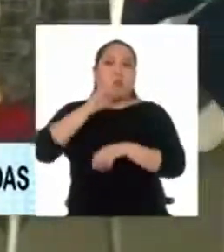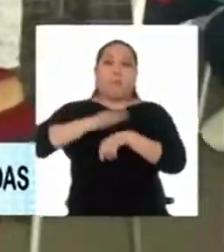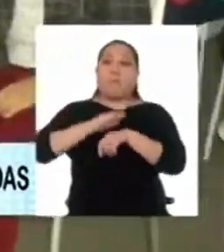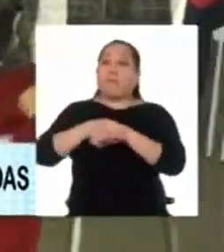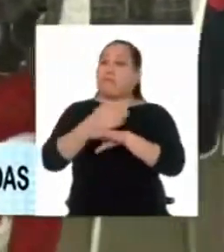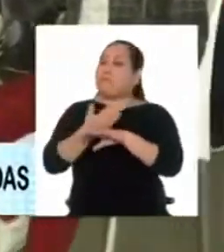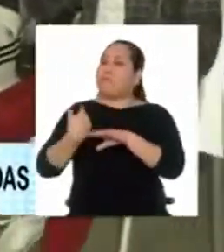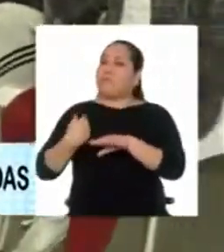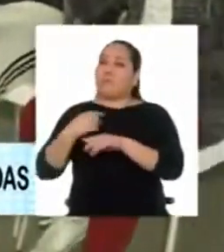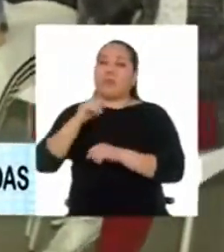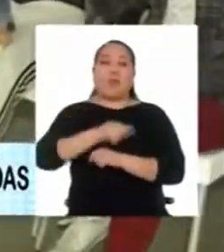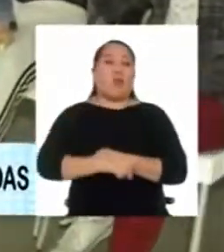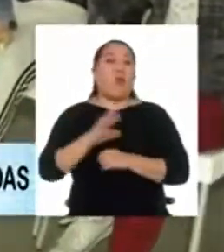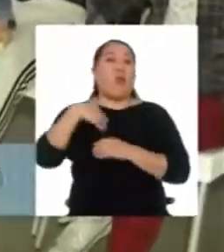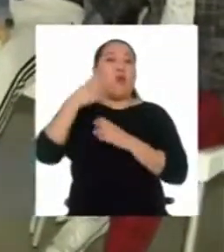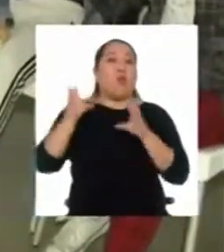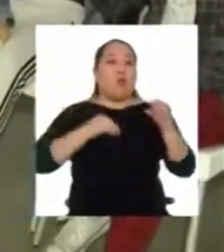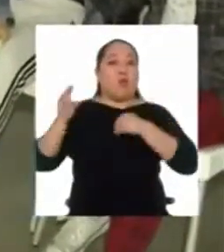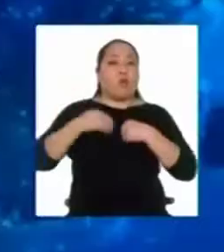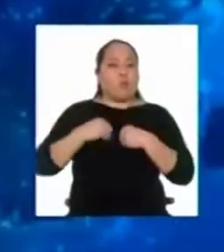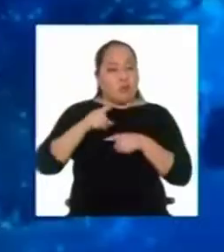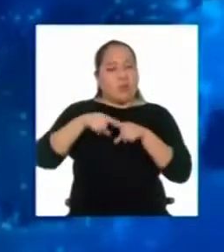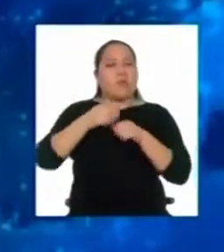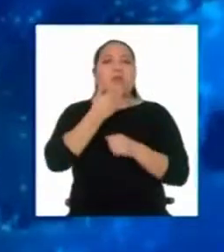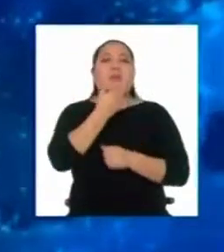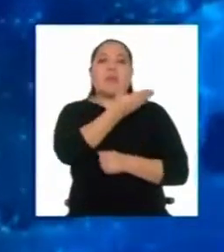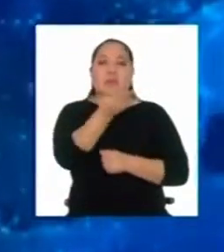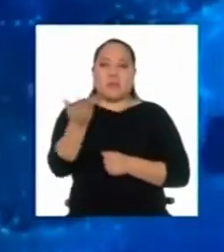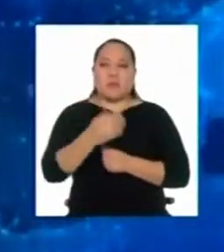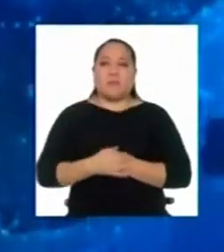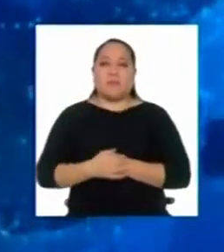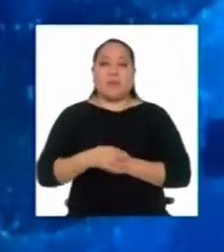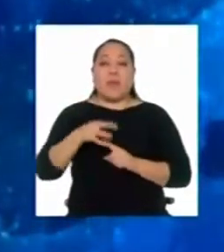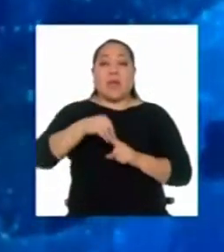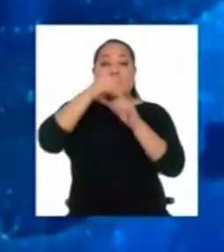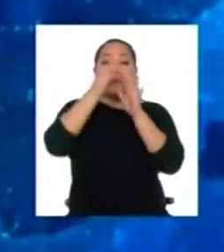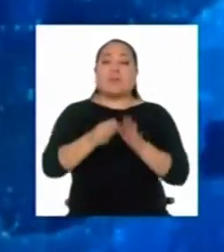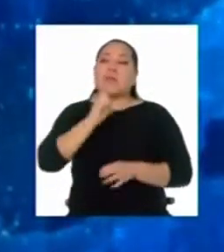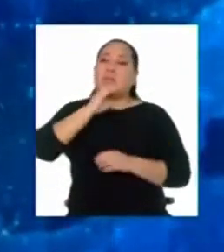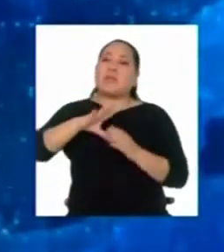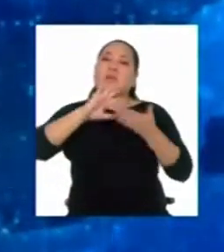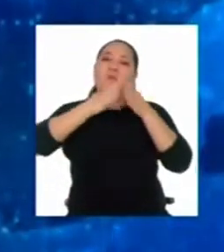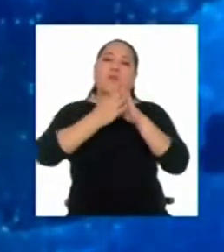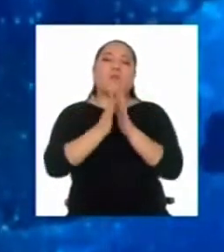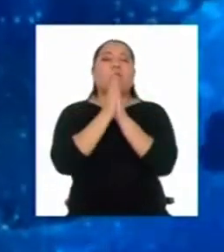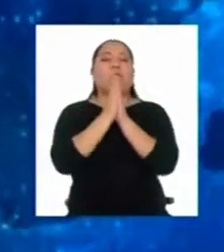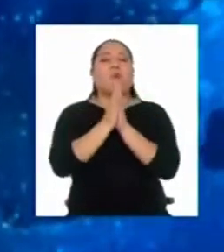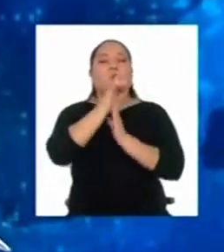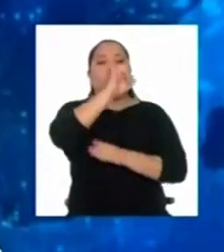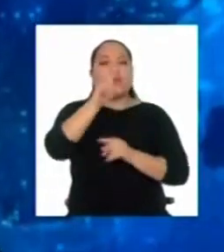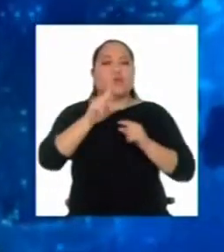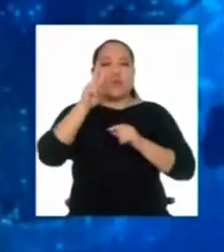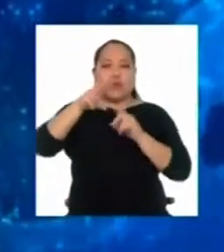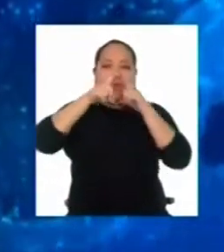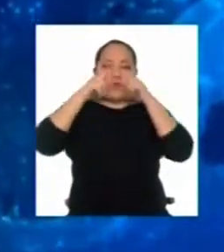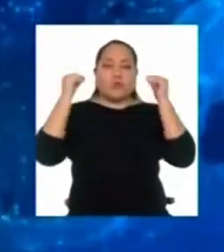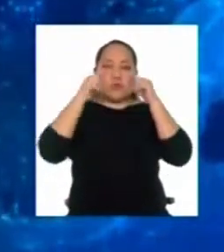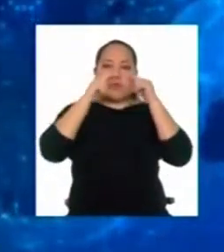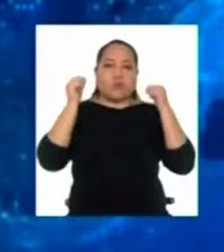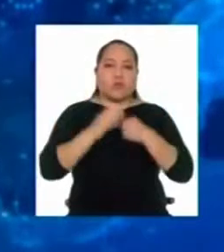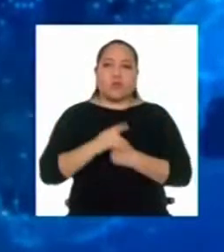ola depende de nosotros. Y especialistas piden a la población mantener el uso de la doble mascarilla en caso de esta no sea